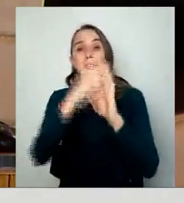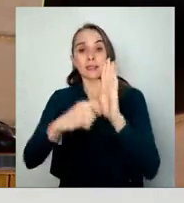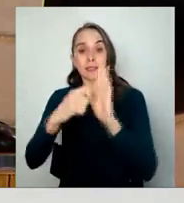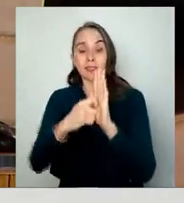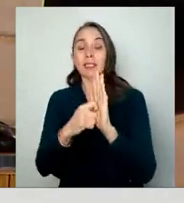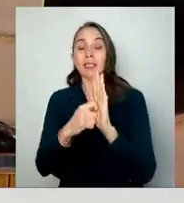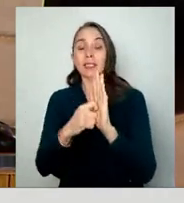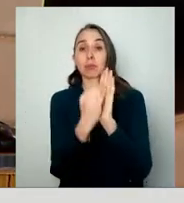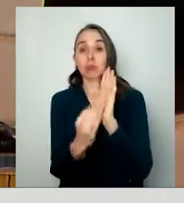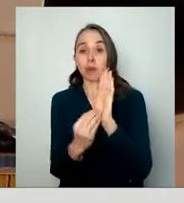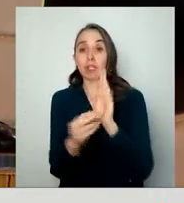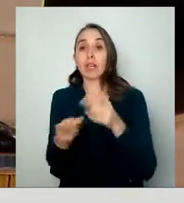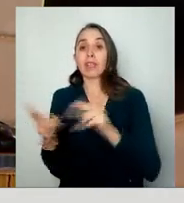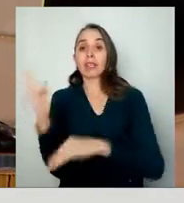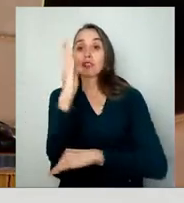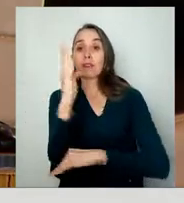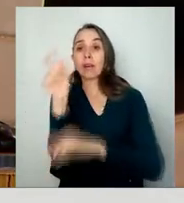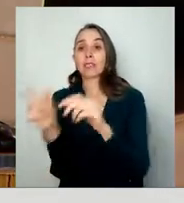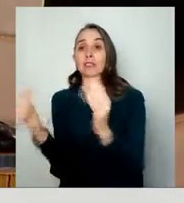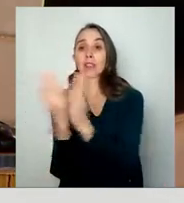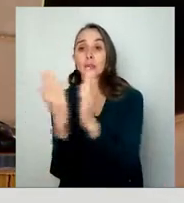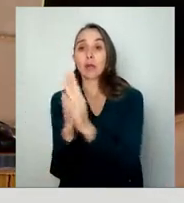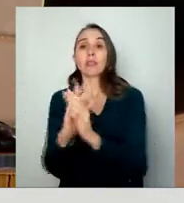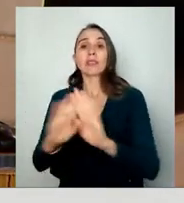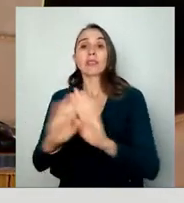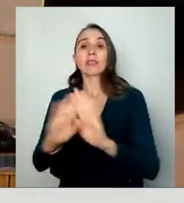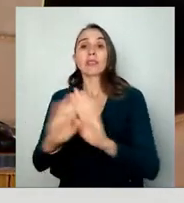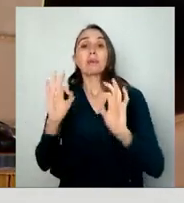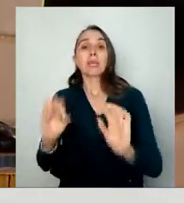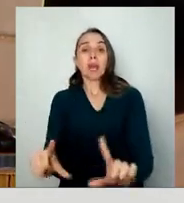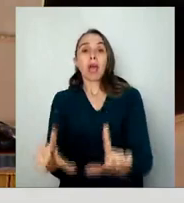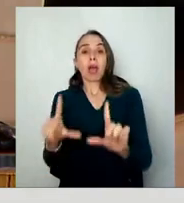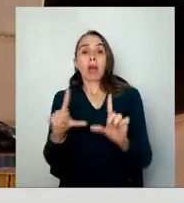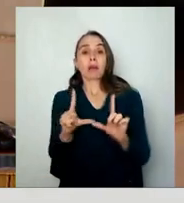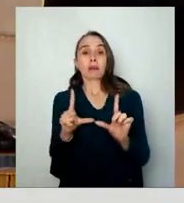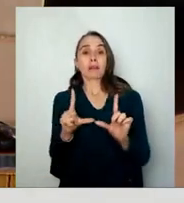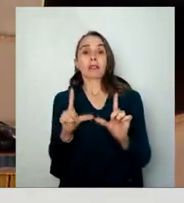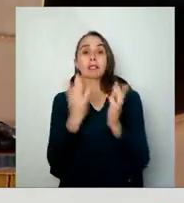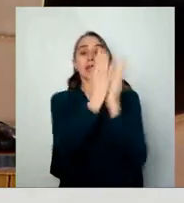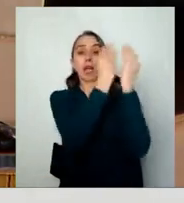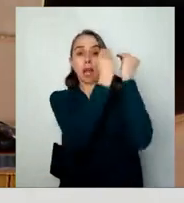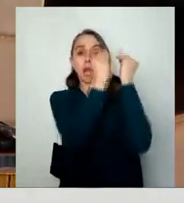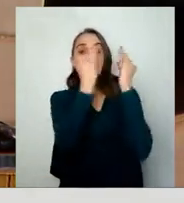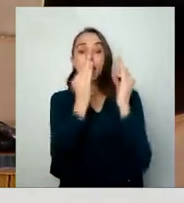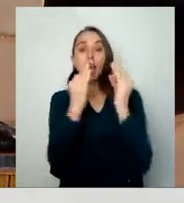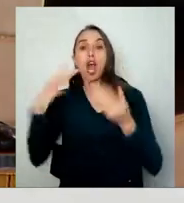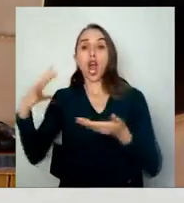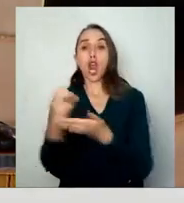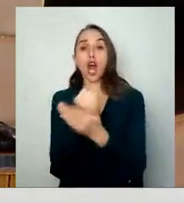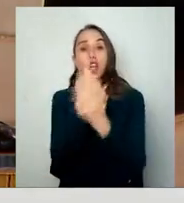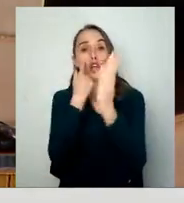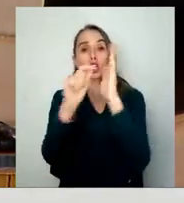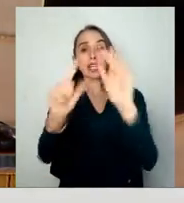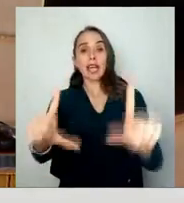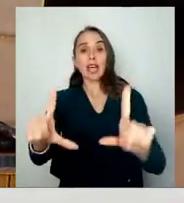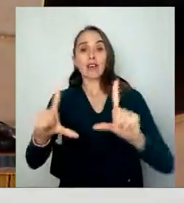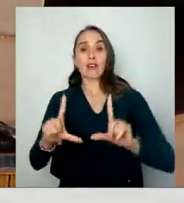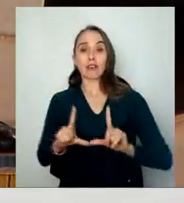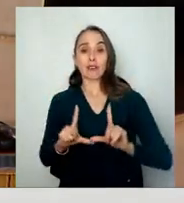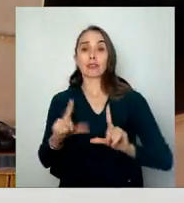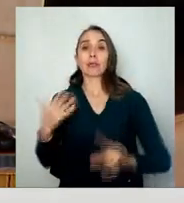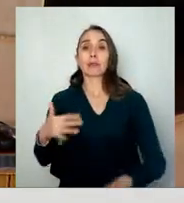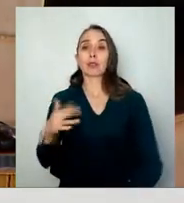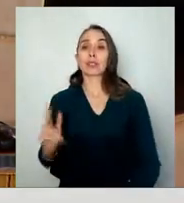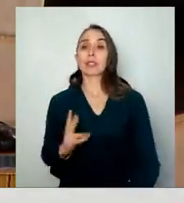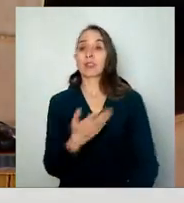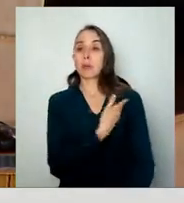a completar su formación académica Y obtener el reconocimiento oficial de sus logros es importante señor presidente destacar